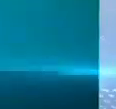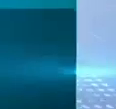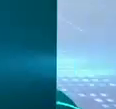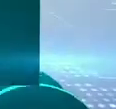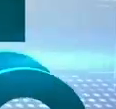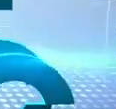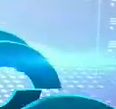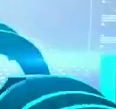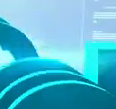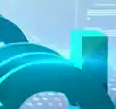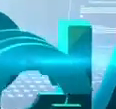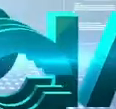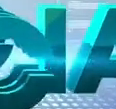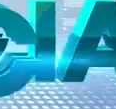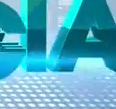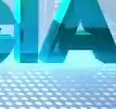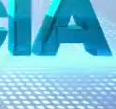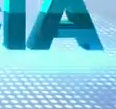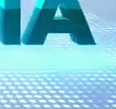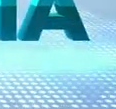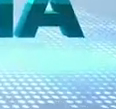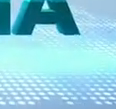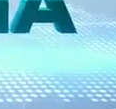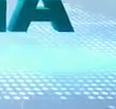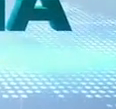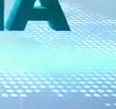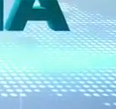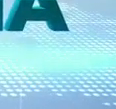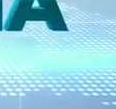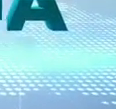Así empieza la noticia, emisión estelar.